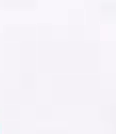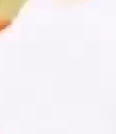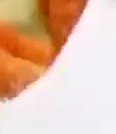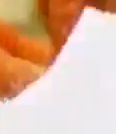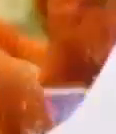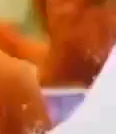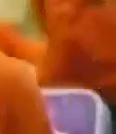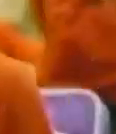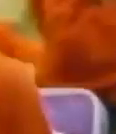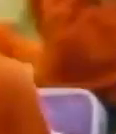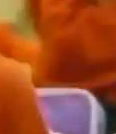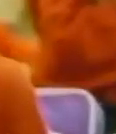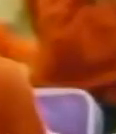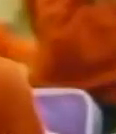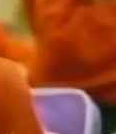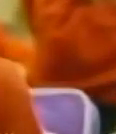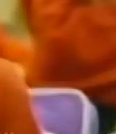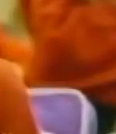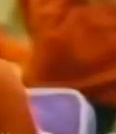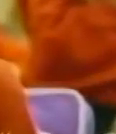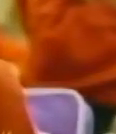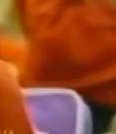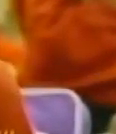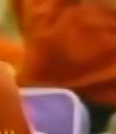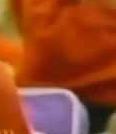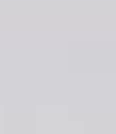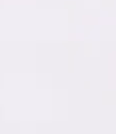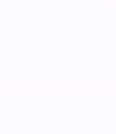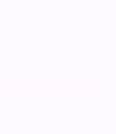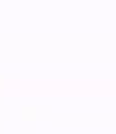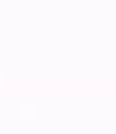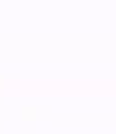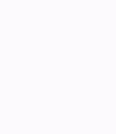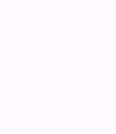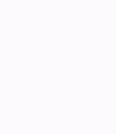A continuación, Comunicación y Lenguaje, quinto primaria.